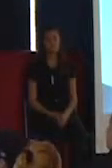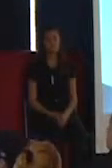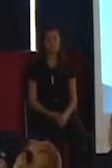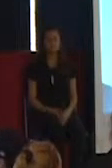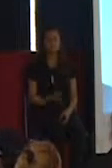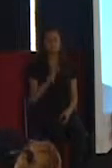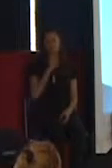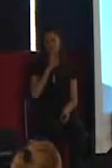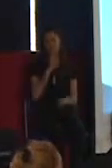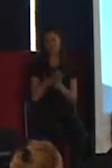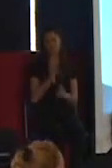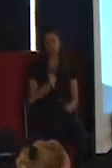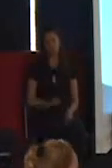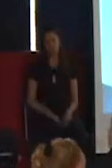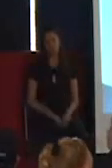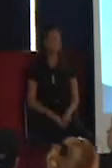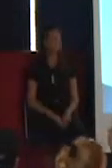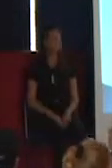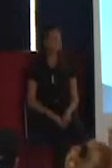Difícilmente, ¿no?